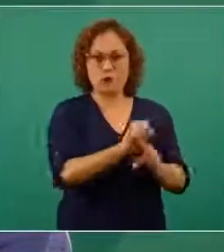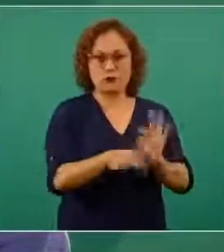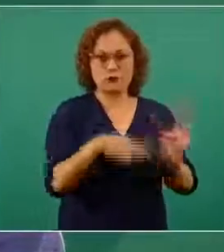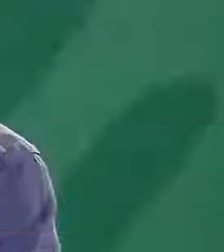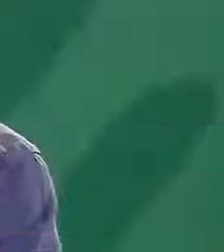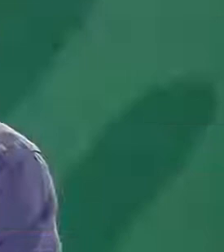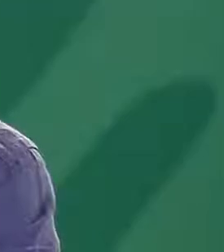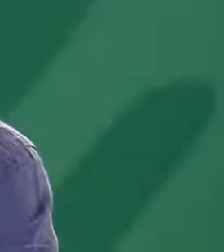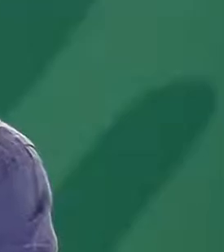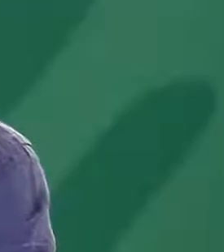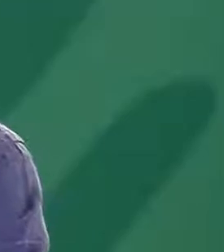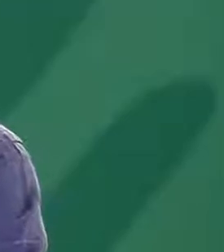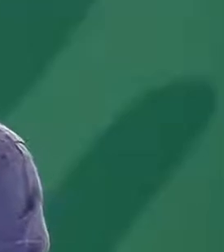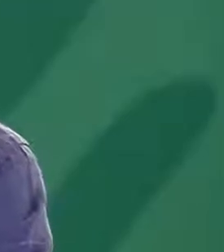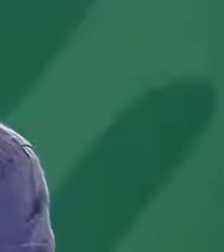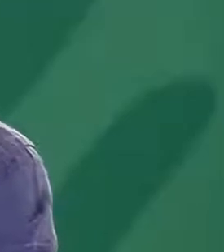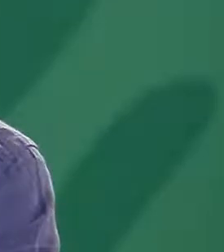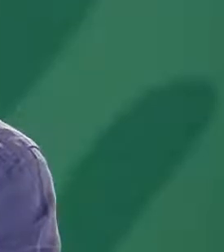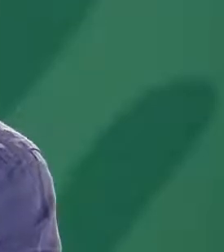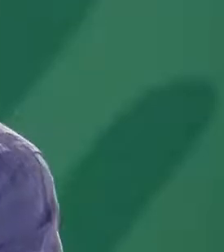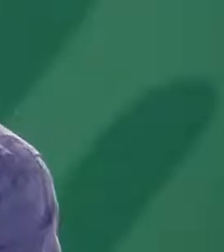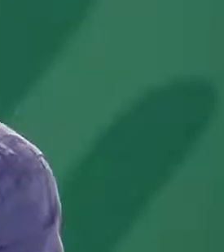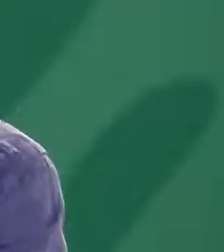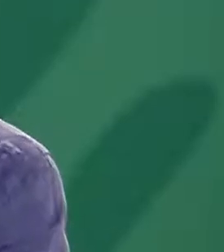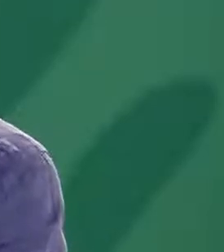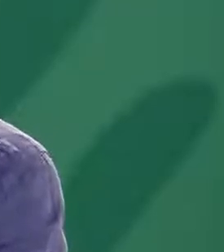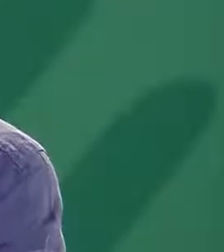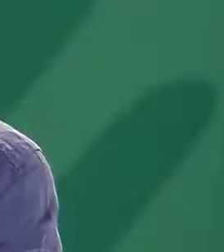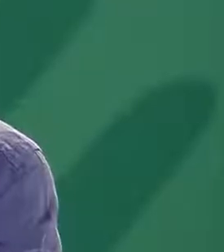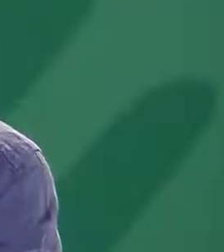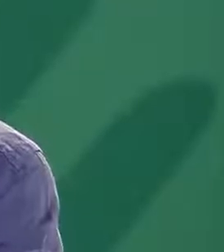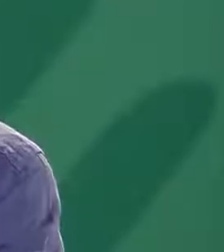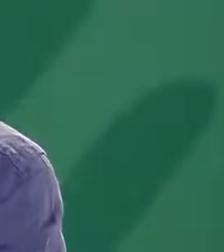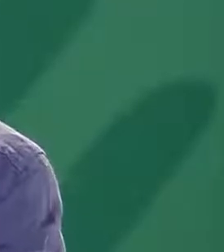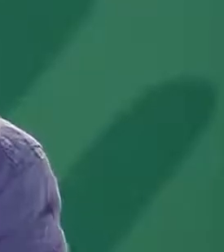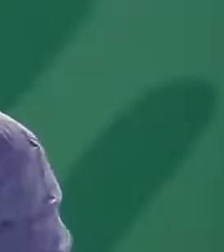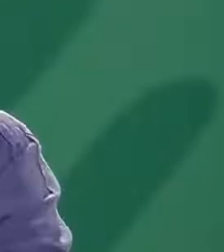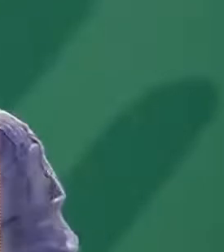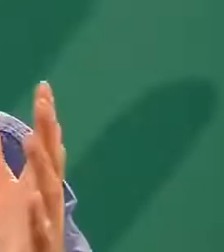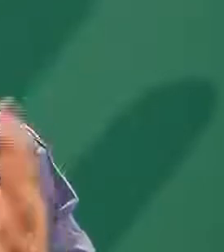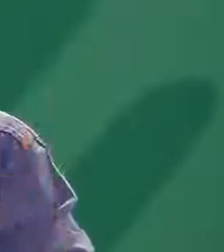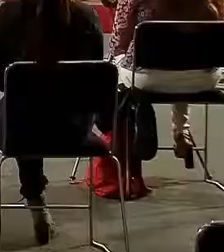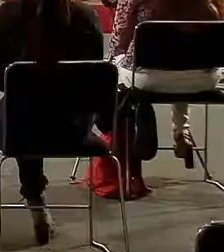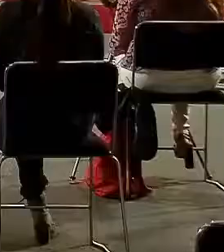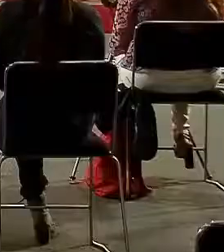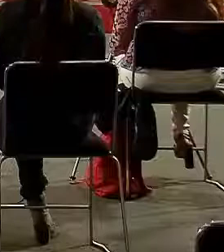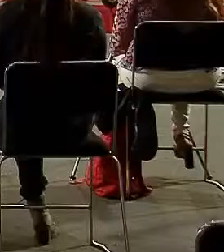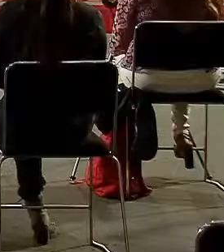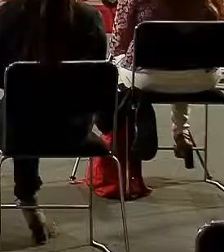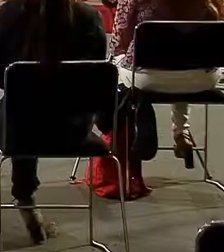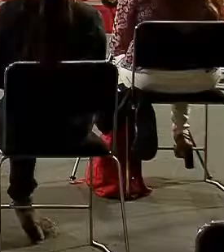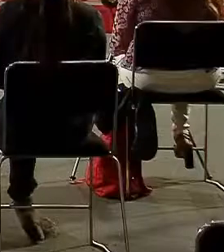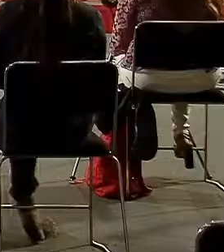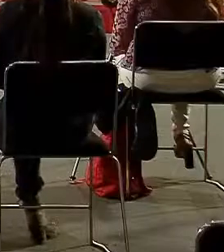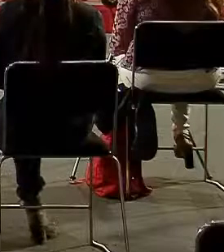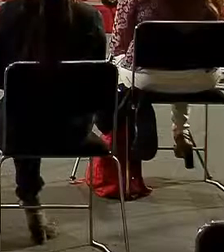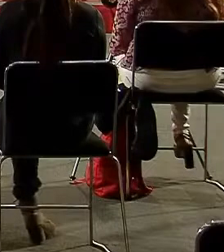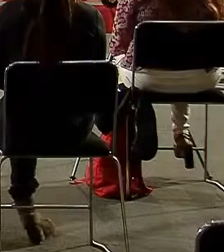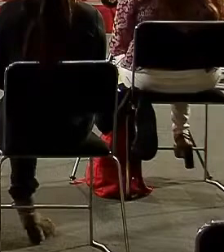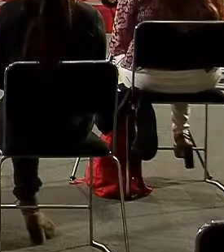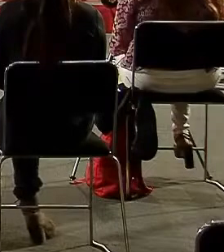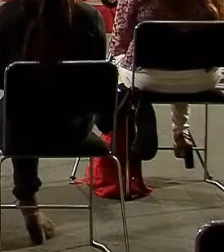de coordinación territorial para que si en una comunidad en concreto había que vacunar 2,000 personas y